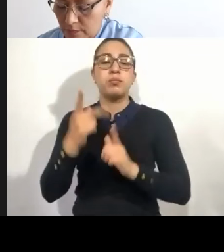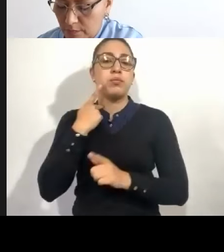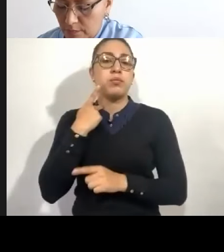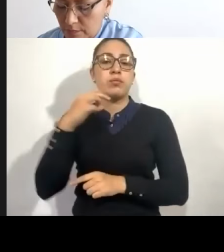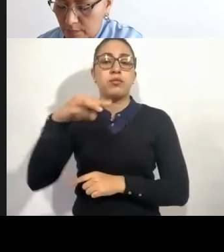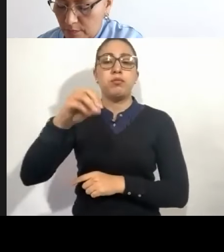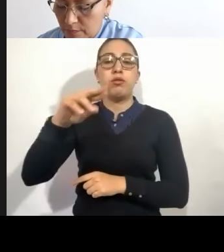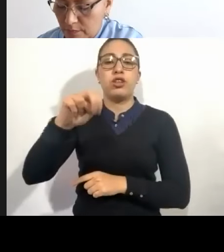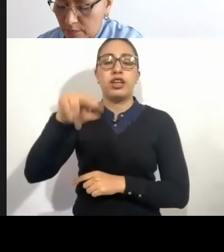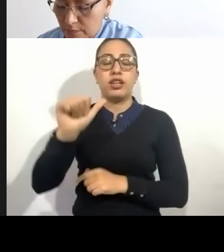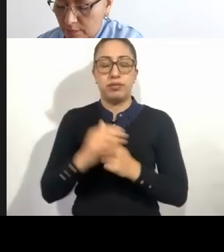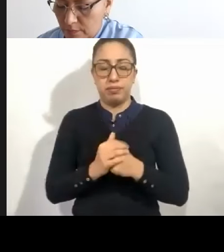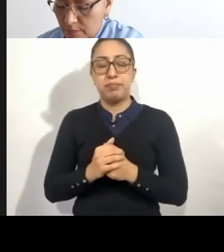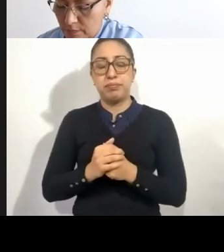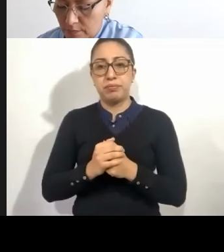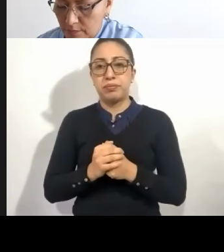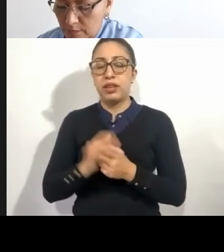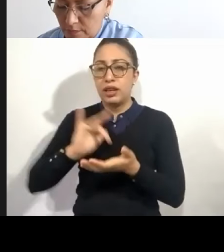Gracias, diputada presidenta.